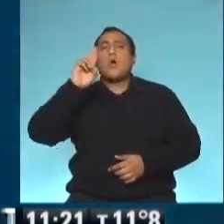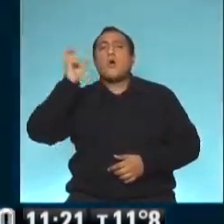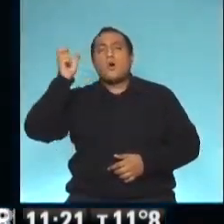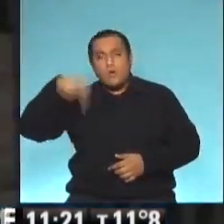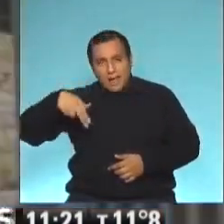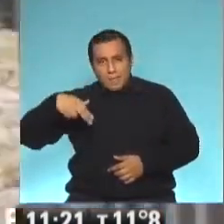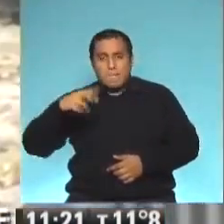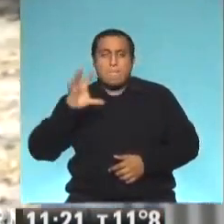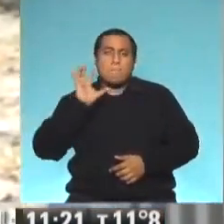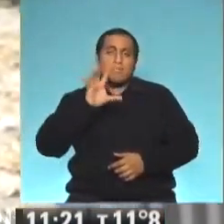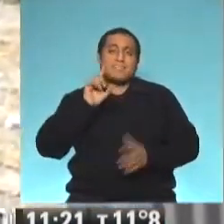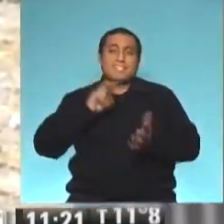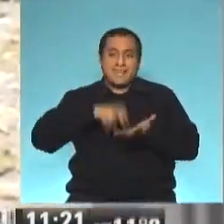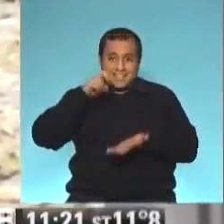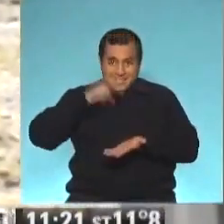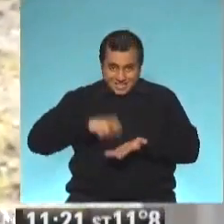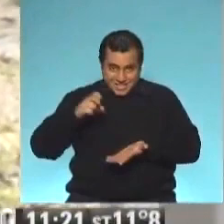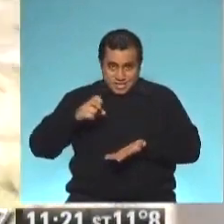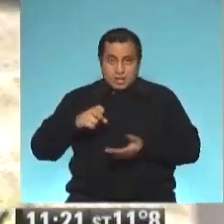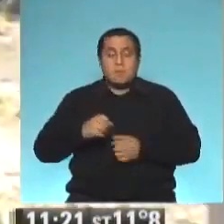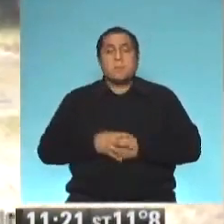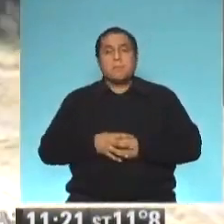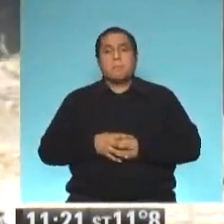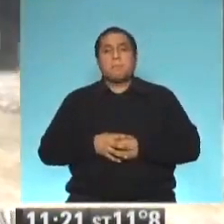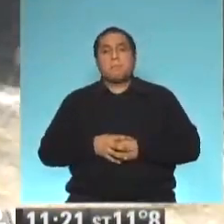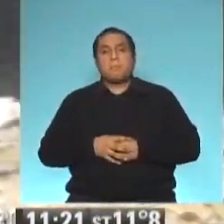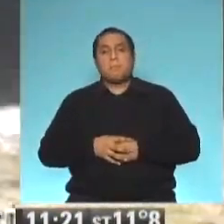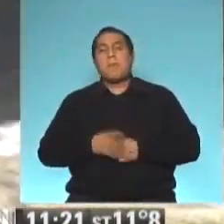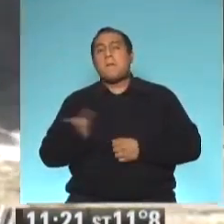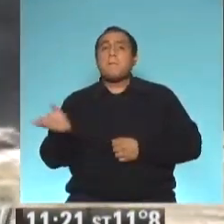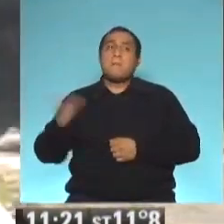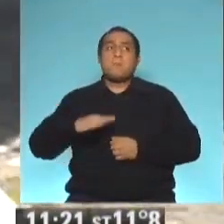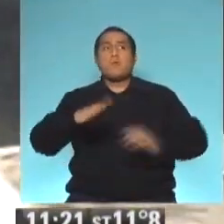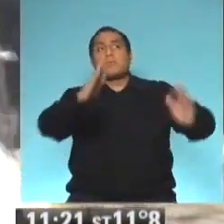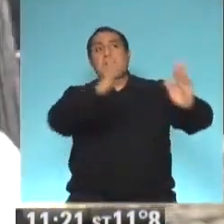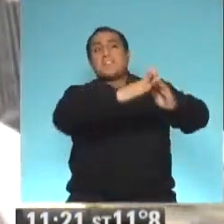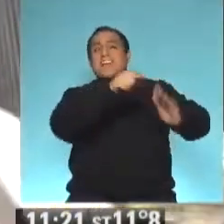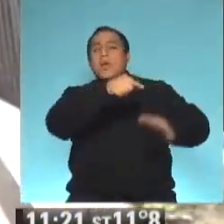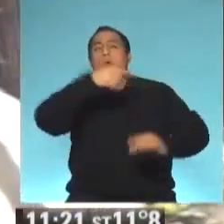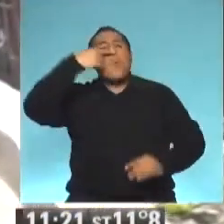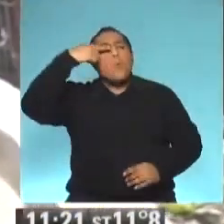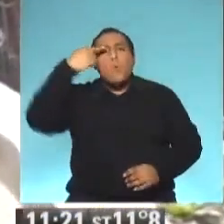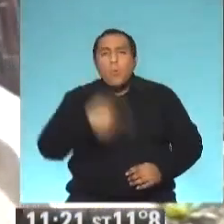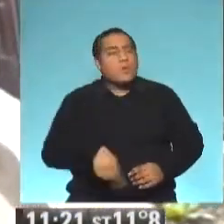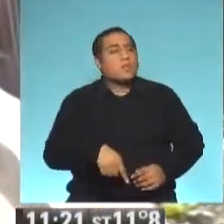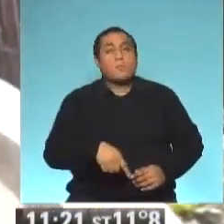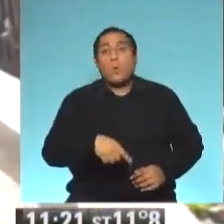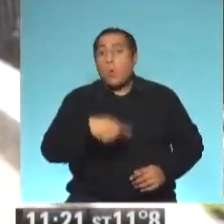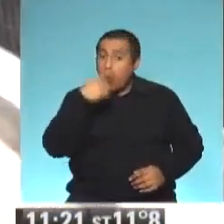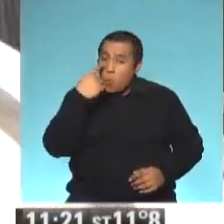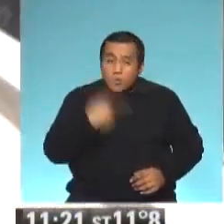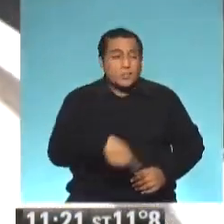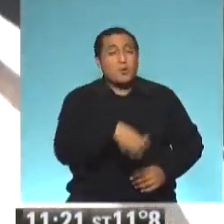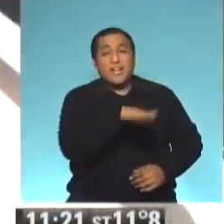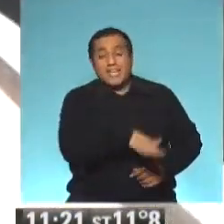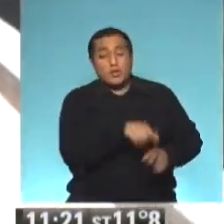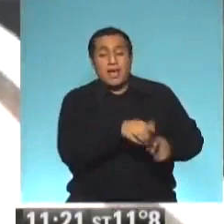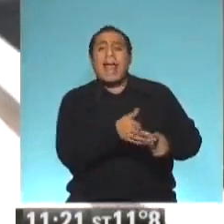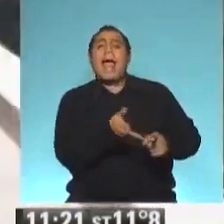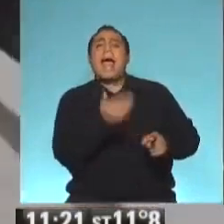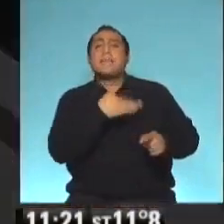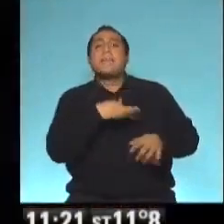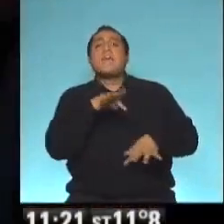Salta. Vamos a recorrer hasta la casa del último paciente, del último niño que enfermó